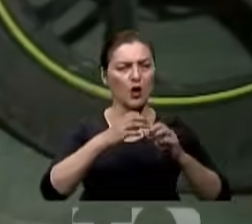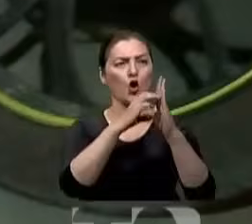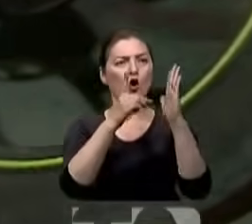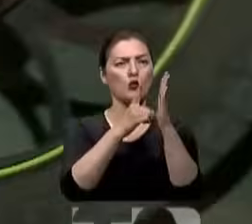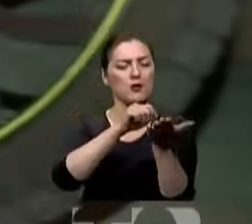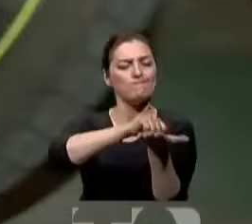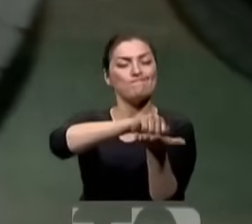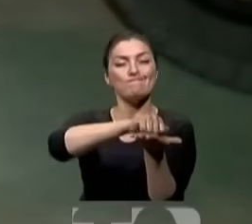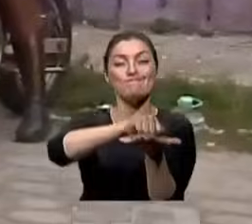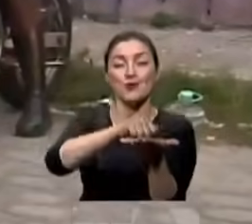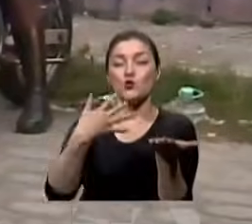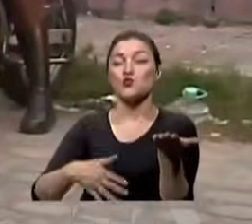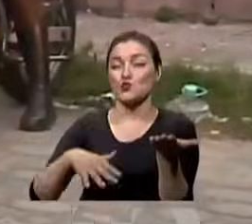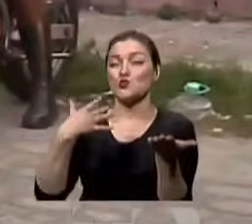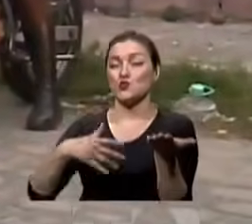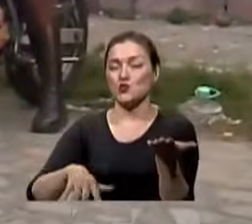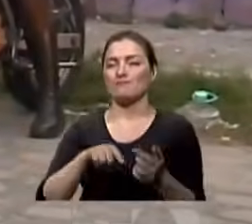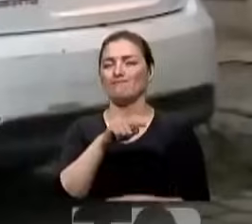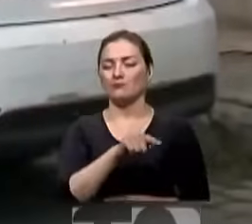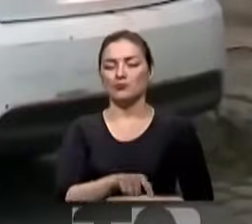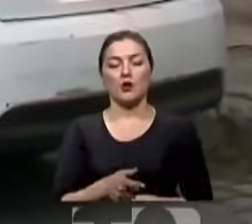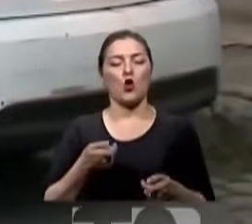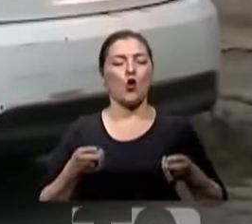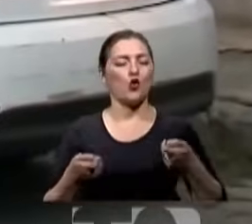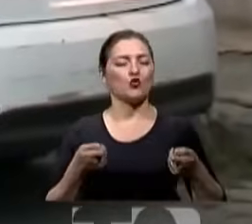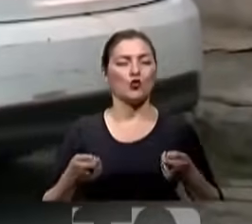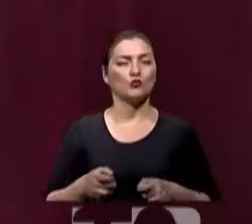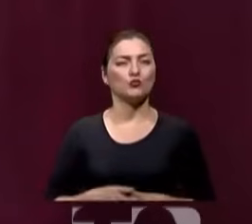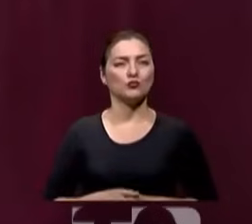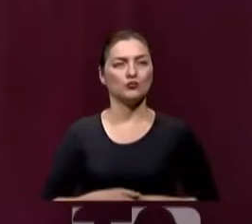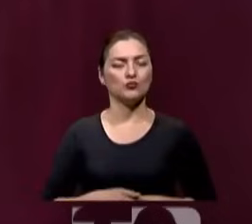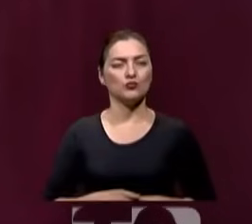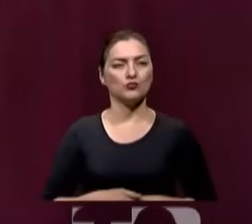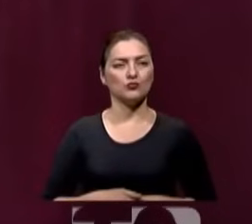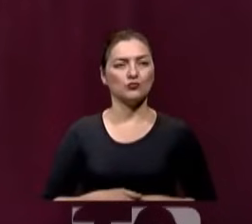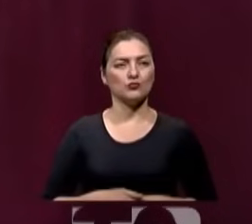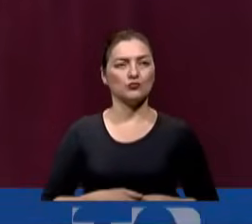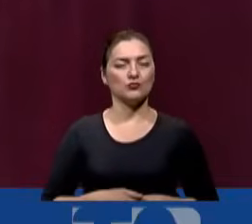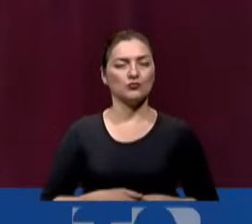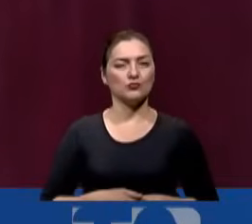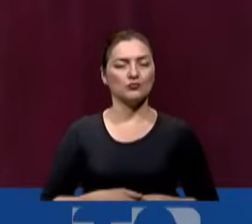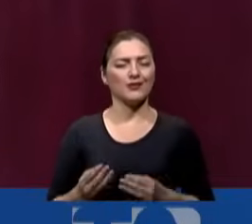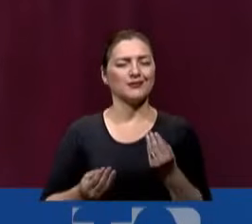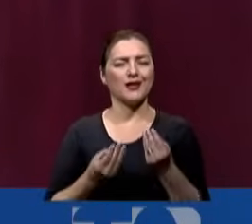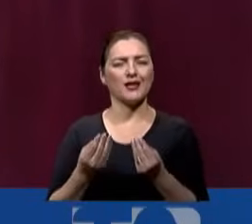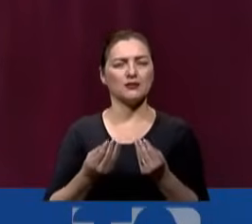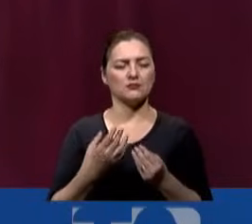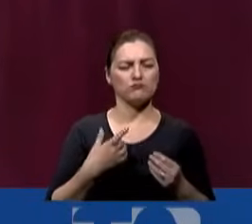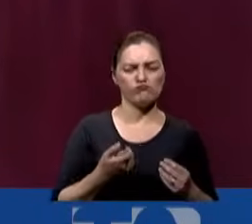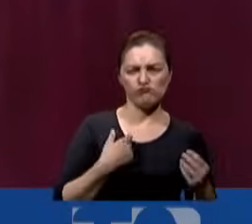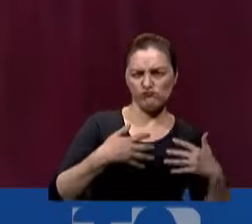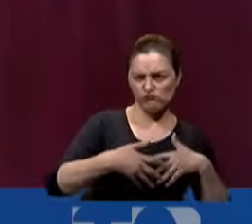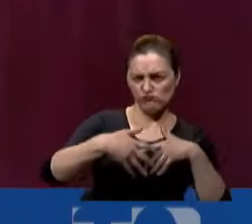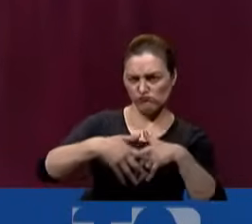serie alfanumérica alterada y por ello ejecutaron un operativo. Se logró allanar este domicilio en Colinas